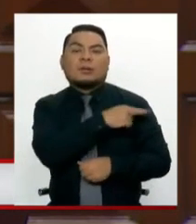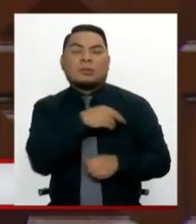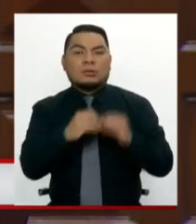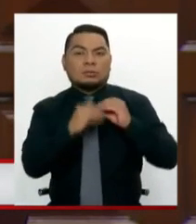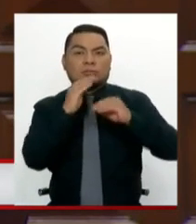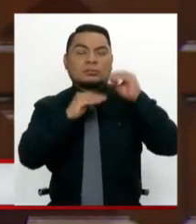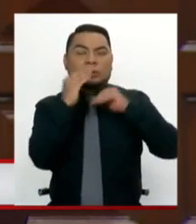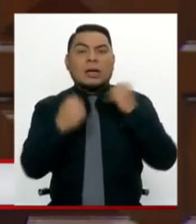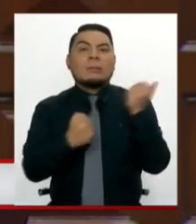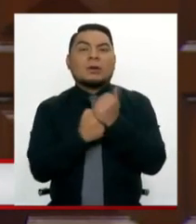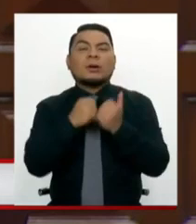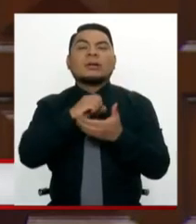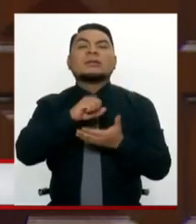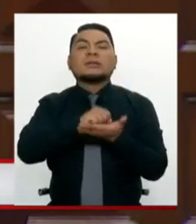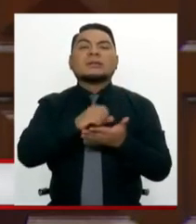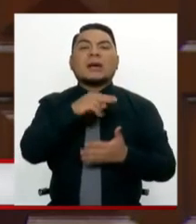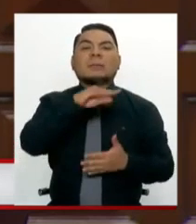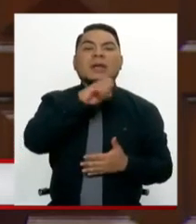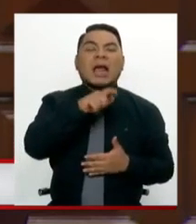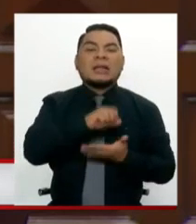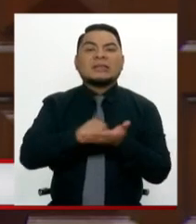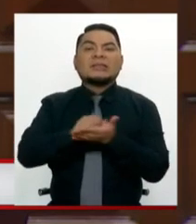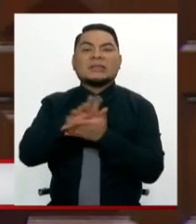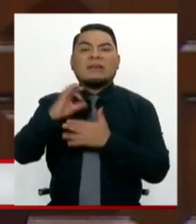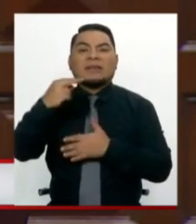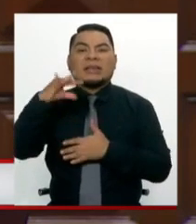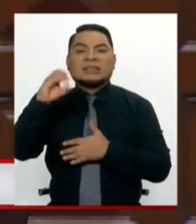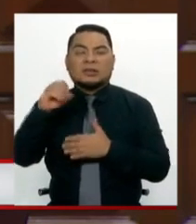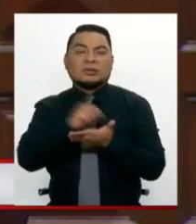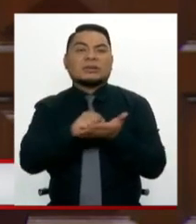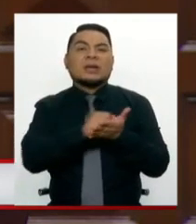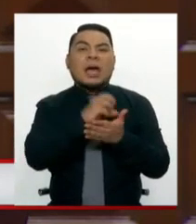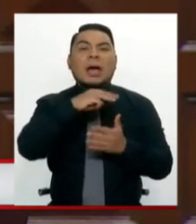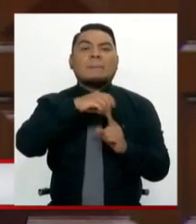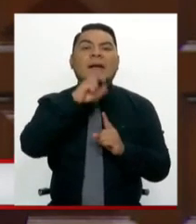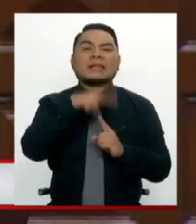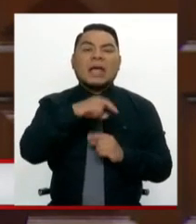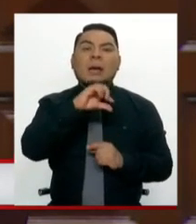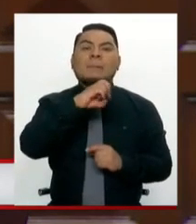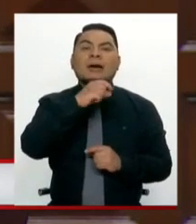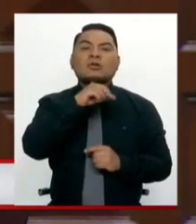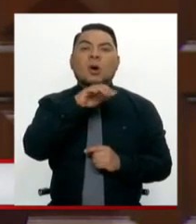de apoyo de San Miguel, San Francisco y San Martín de Pangoa.